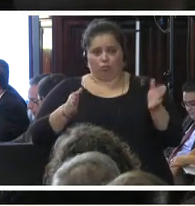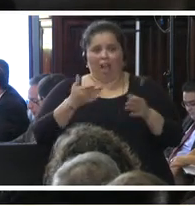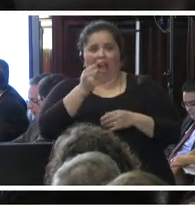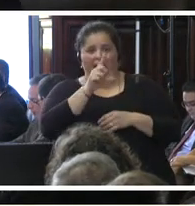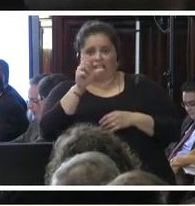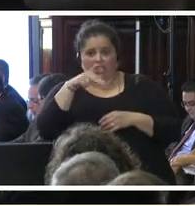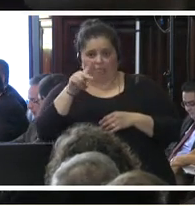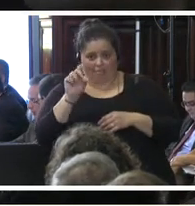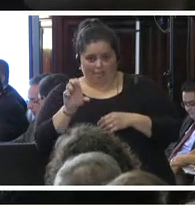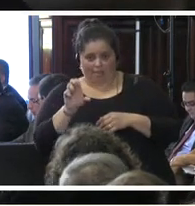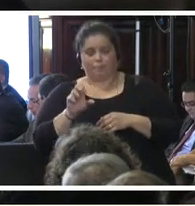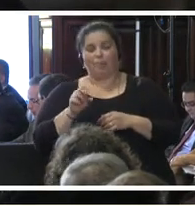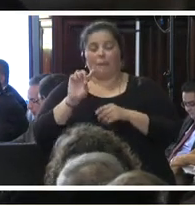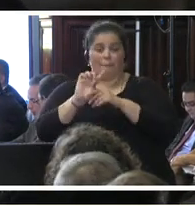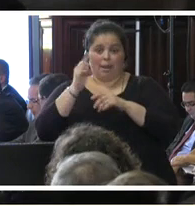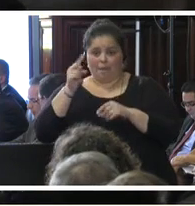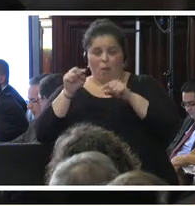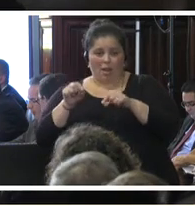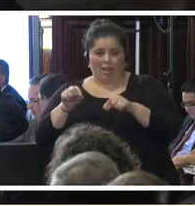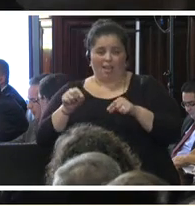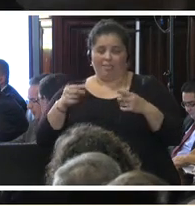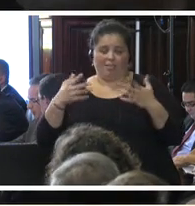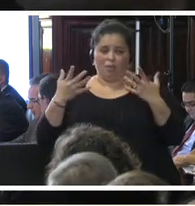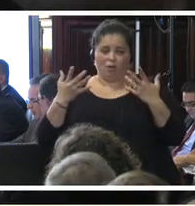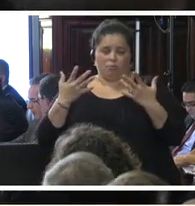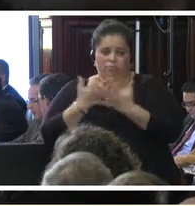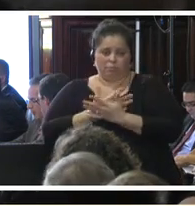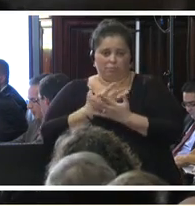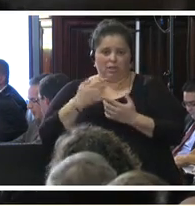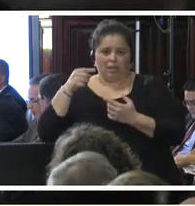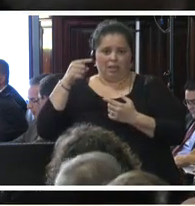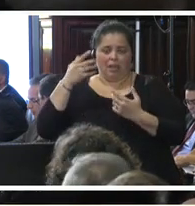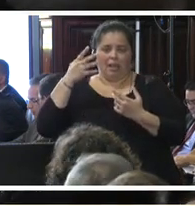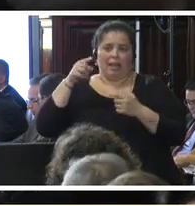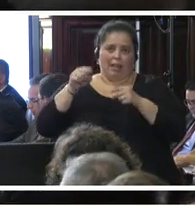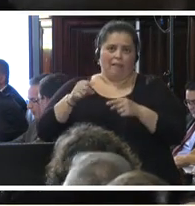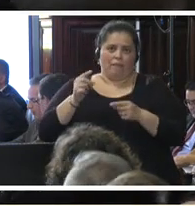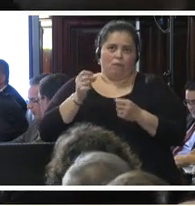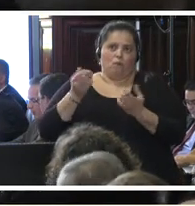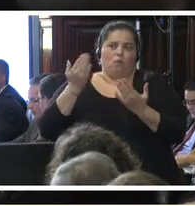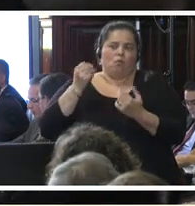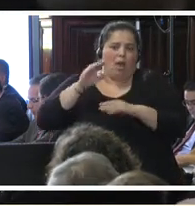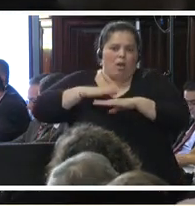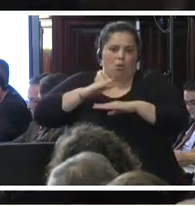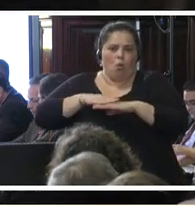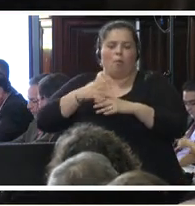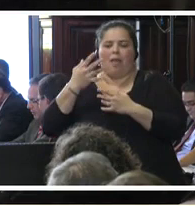Allende. En primer lugar, esta tragedia resulta en presencia de acciones del crimen organizado en la zona.